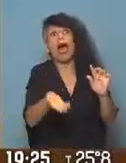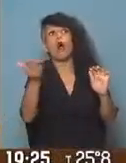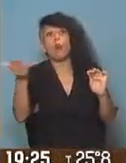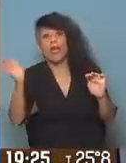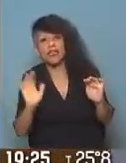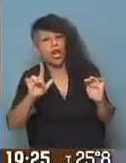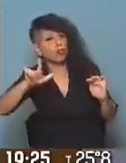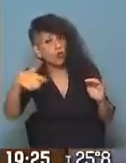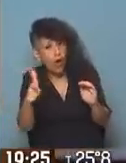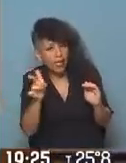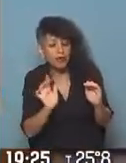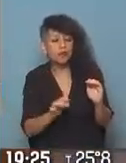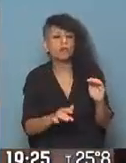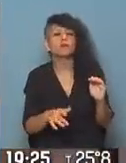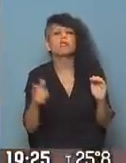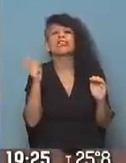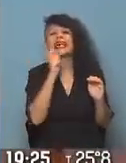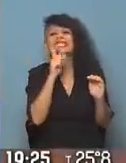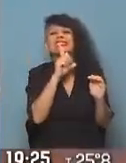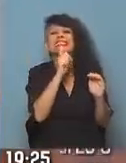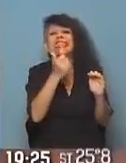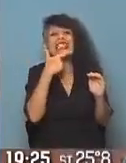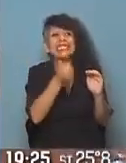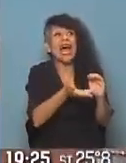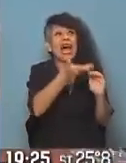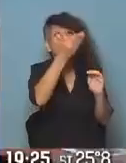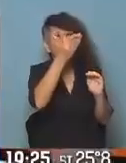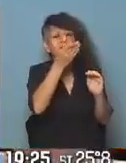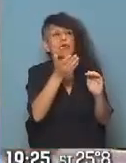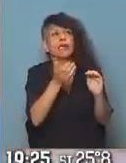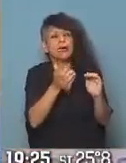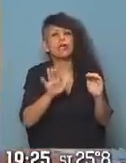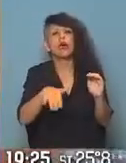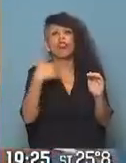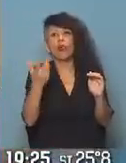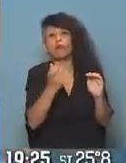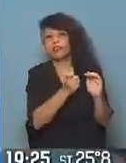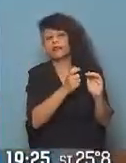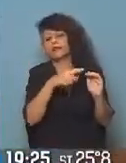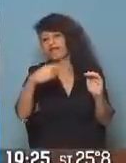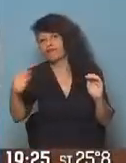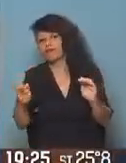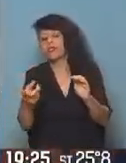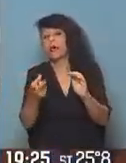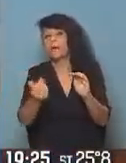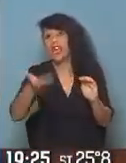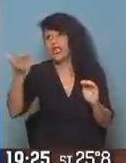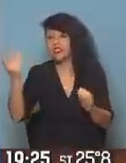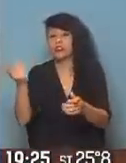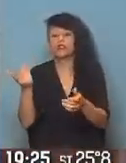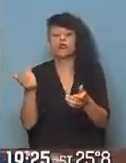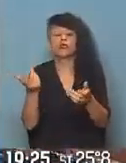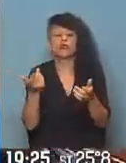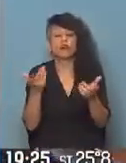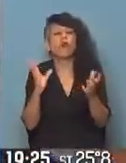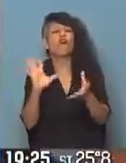banco central te va a poner una tasa alta con lo cual ese traslado precio vas a poder vender ahí va a estar normalizado todavía estamos lejos de eso no hay tanta calidad